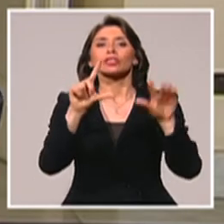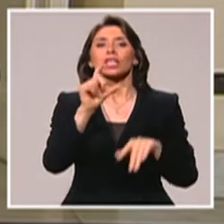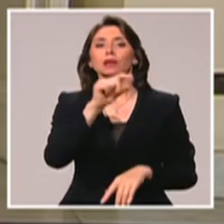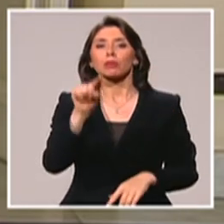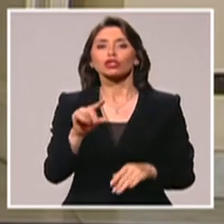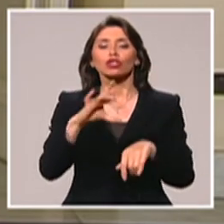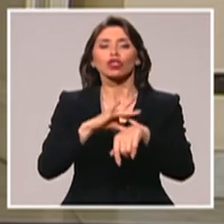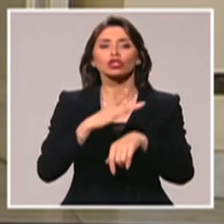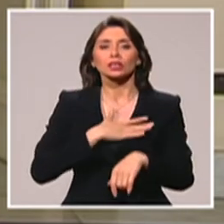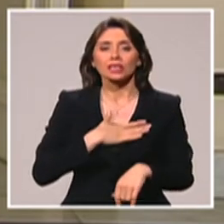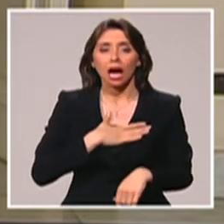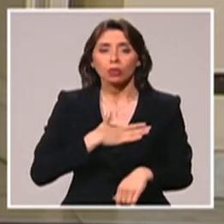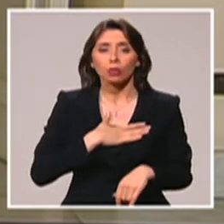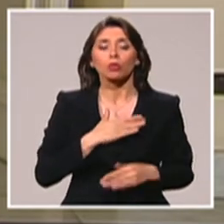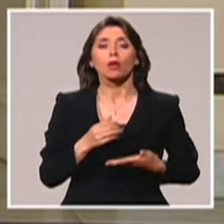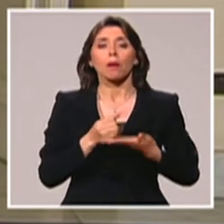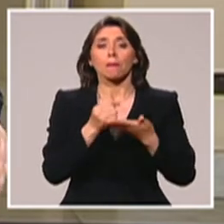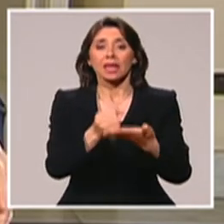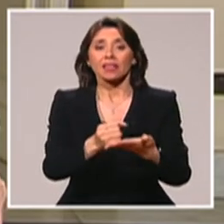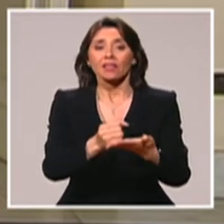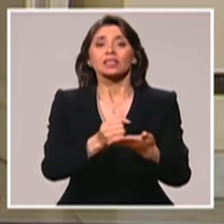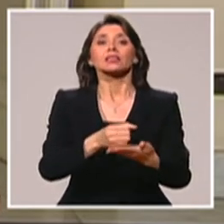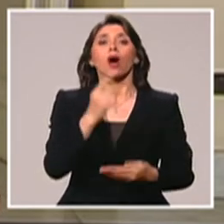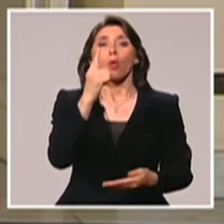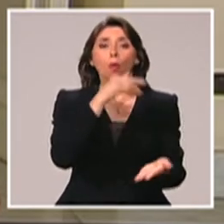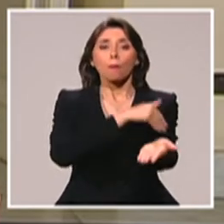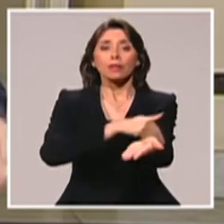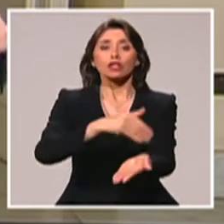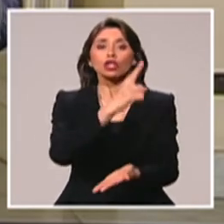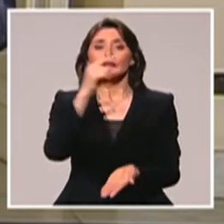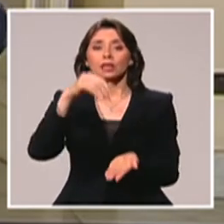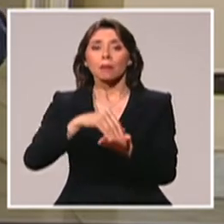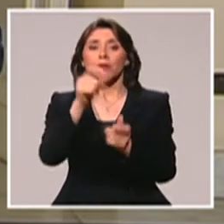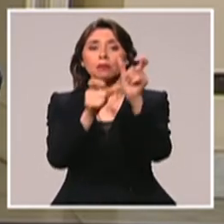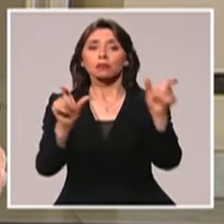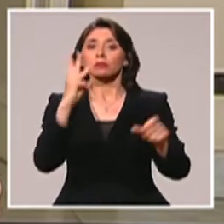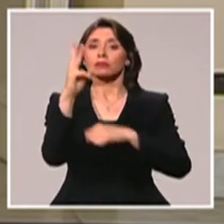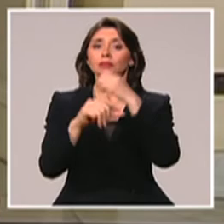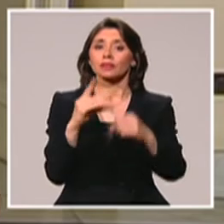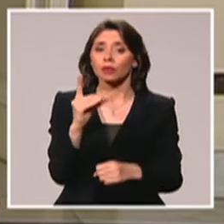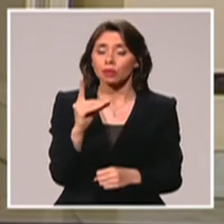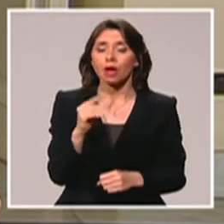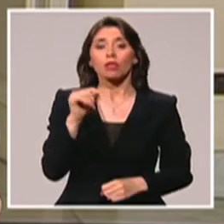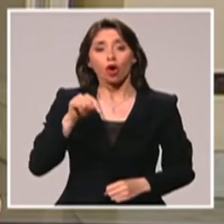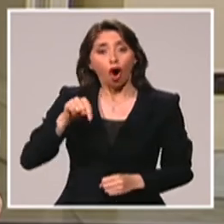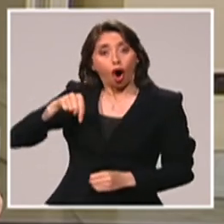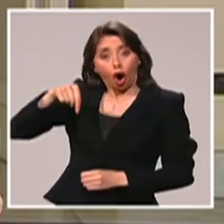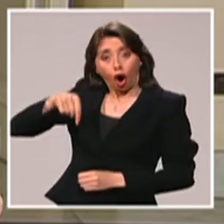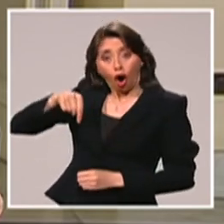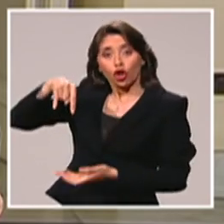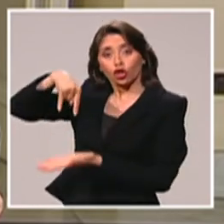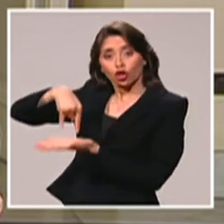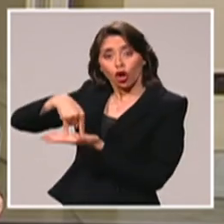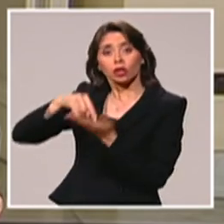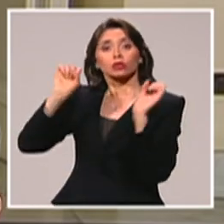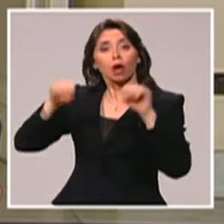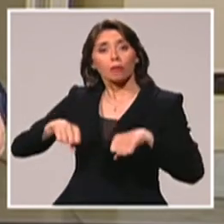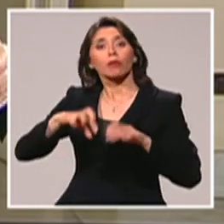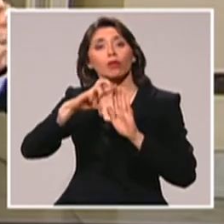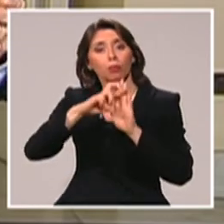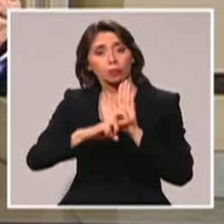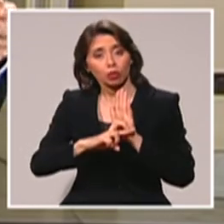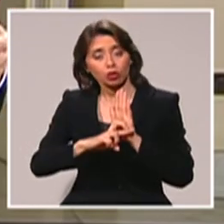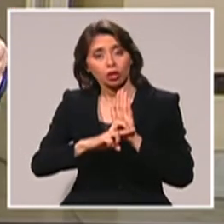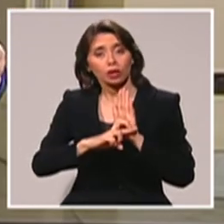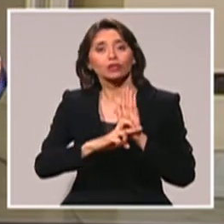beneficiando a más de un millón cien mil adultos mayores o que hoy día mismo el congreso aprobó el proyecto que